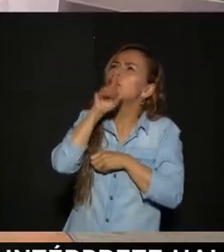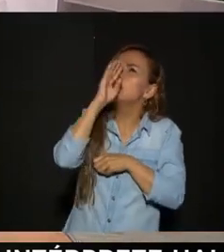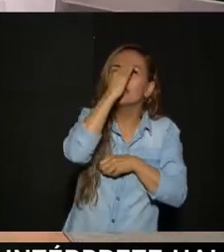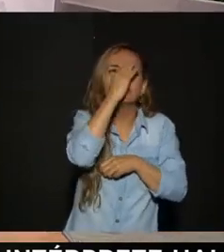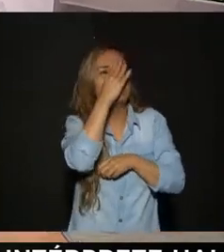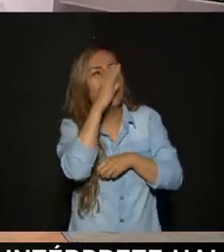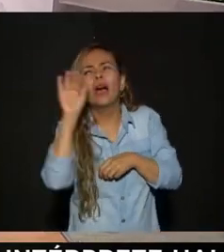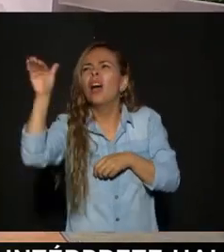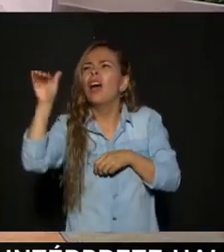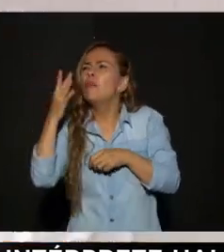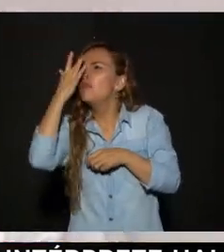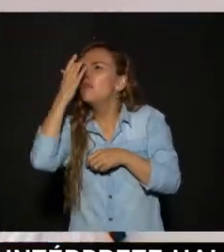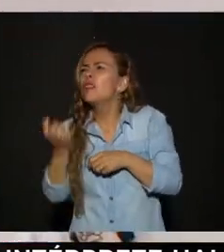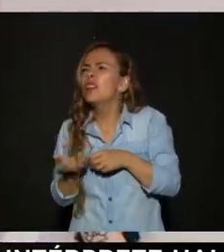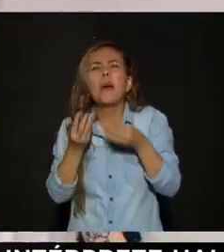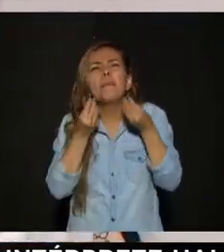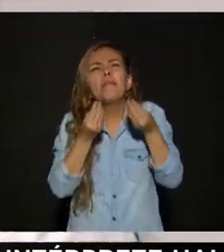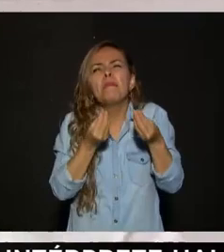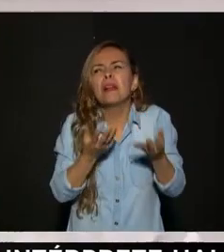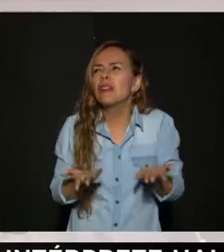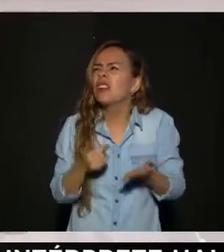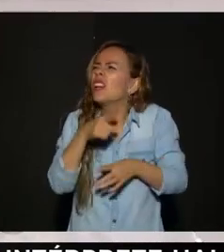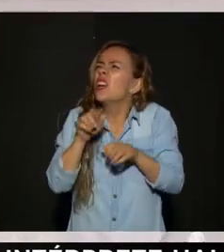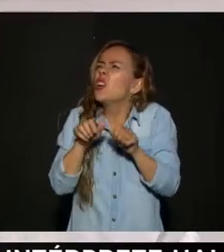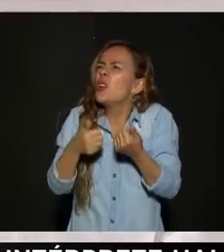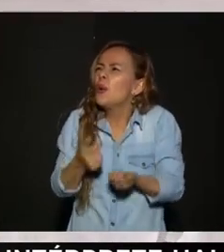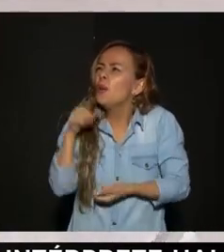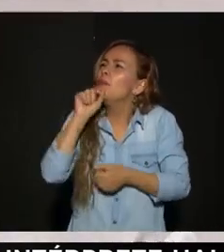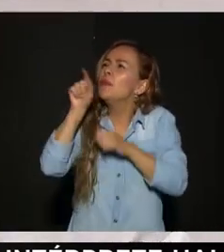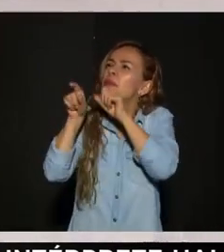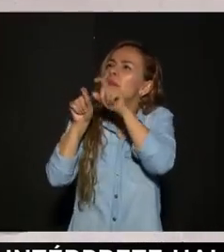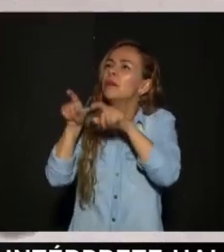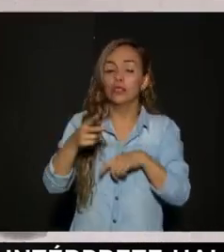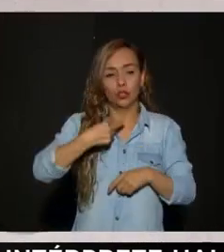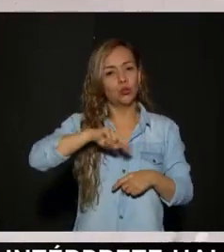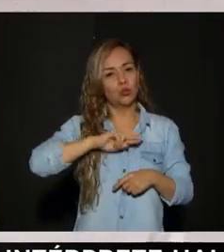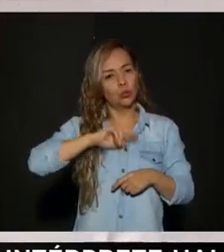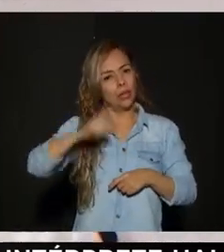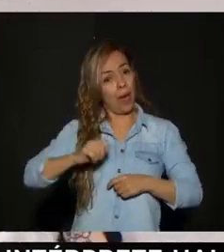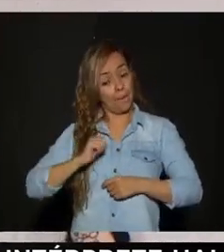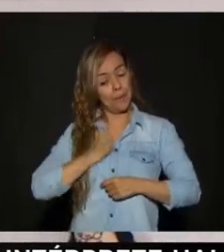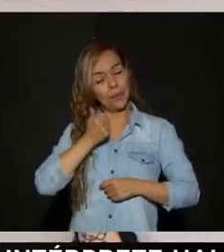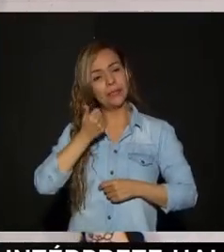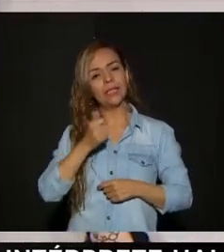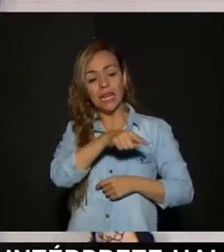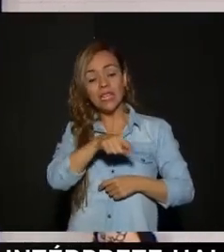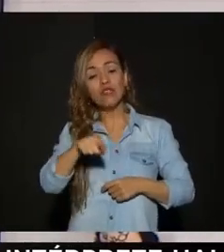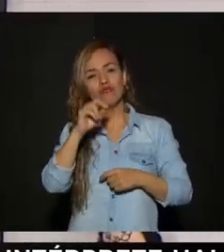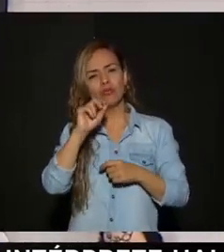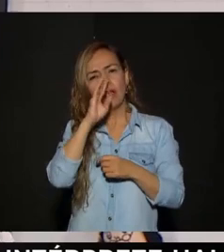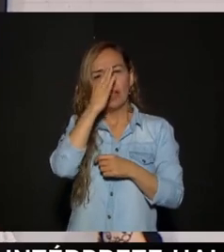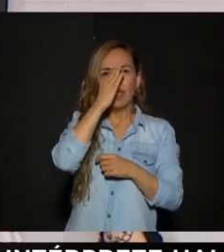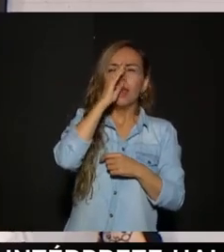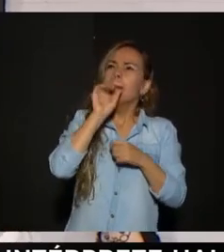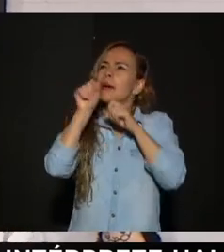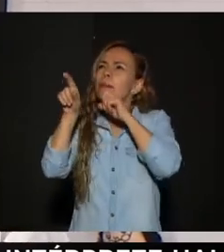inquietudes. Ellos quieren saber el por qué, el para qué, el cómo de las cosas, ¿cierto? Debemos aprovechar todo esto, que todas esas inquietudes que ellos tienen,